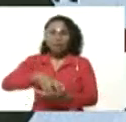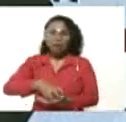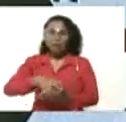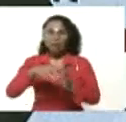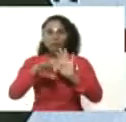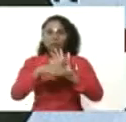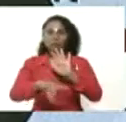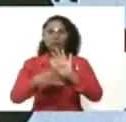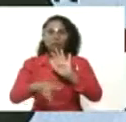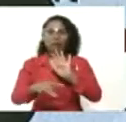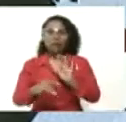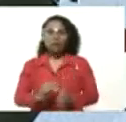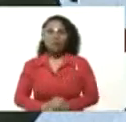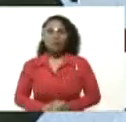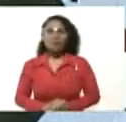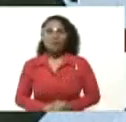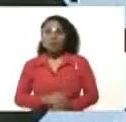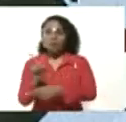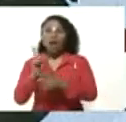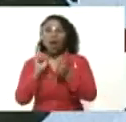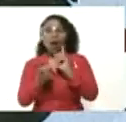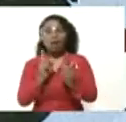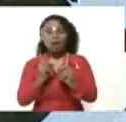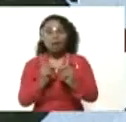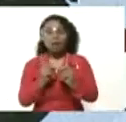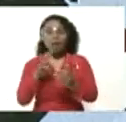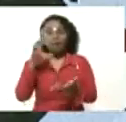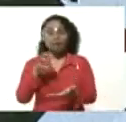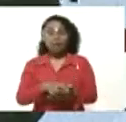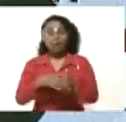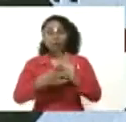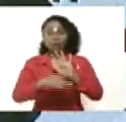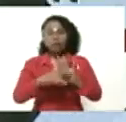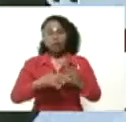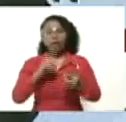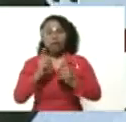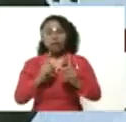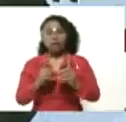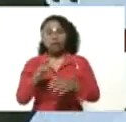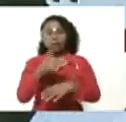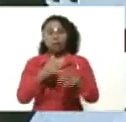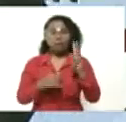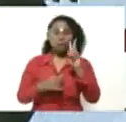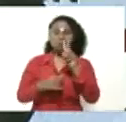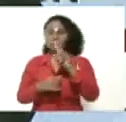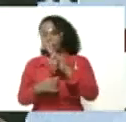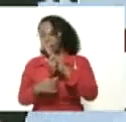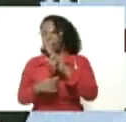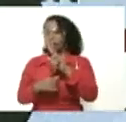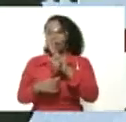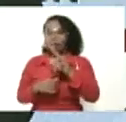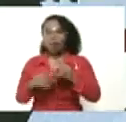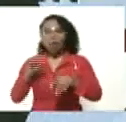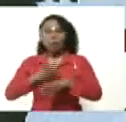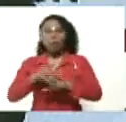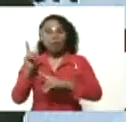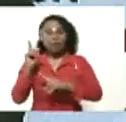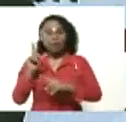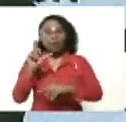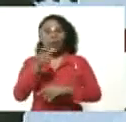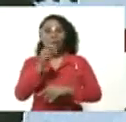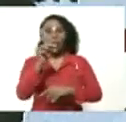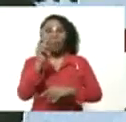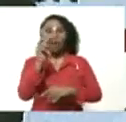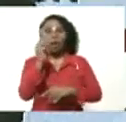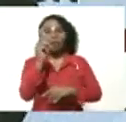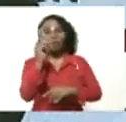Derecho. Y a veces el Estado de Derecho desaparece en sitios donde no nos damos cuenta. El Estado de Derecho desaparece en Guantánamo, por